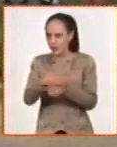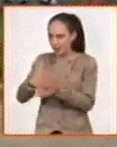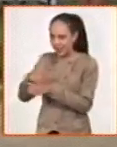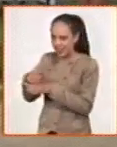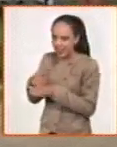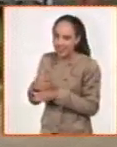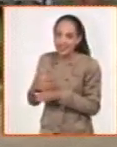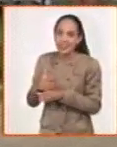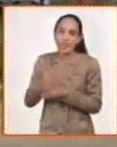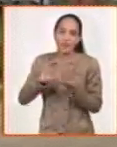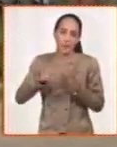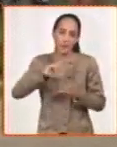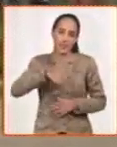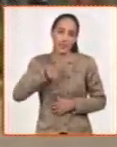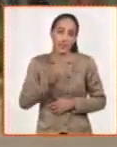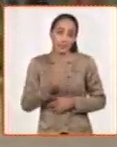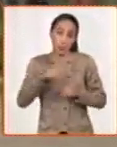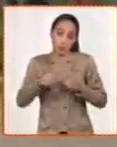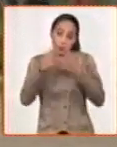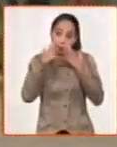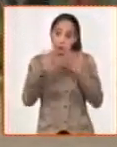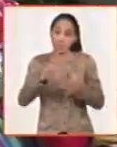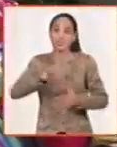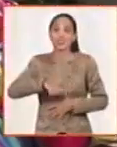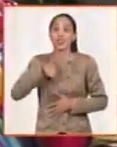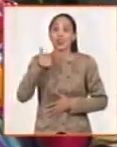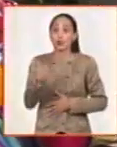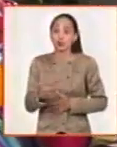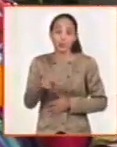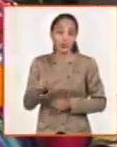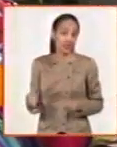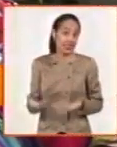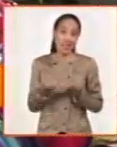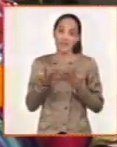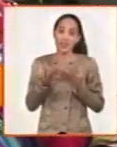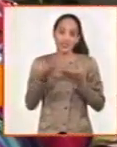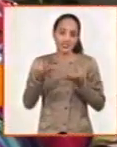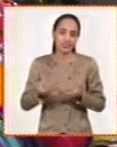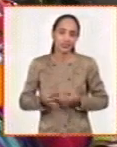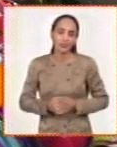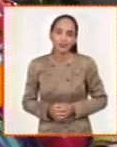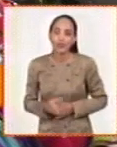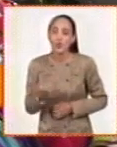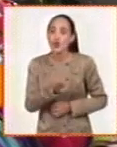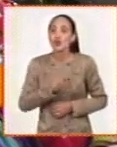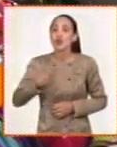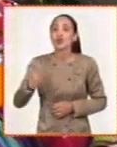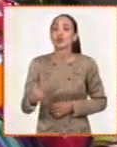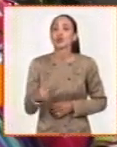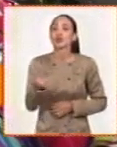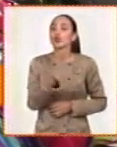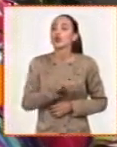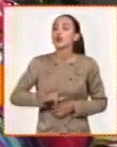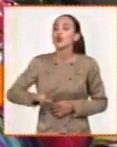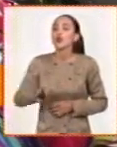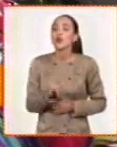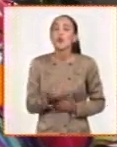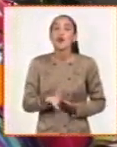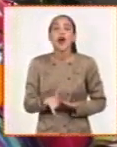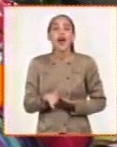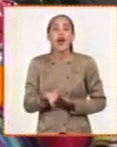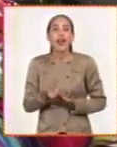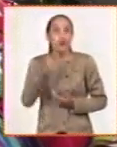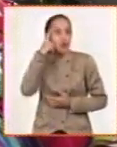es la importancia de la cultura, es lo que hay que salvar. Nosotros somos los encargados de reparar los sueños del alma,